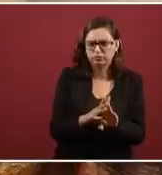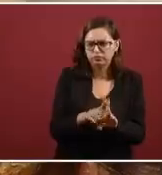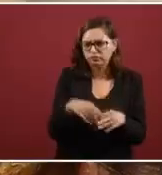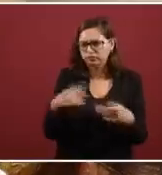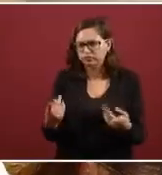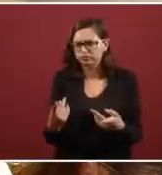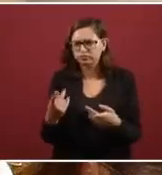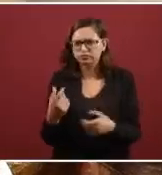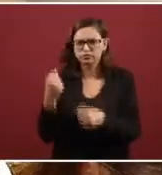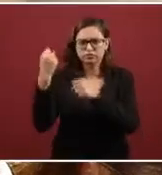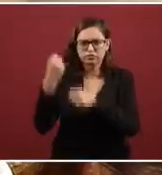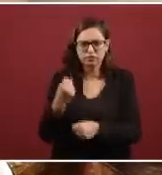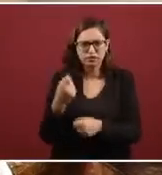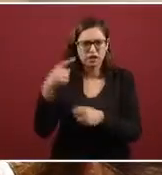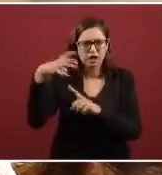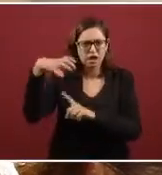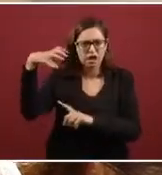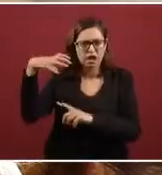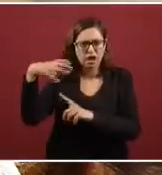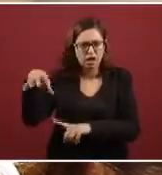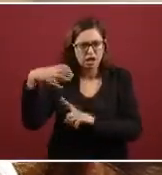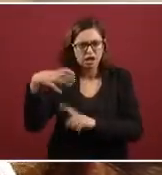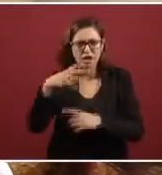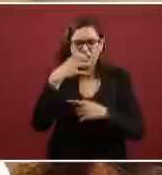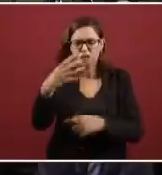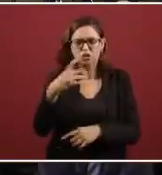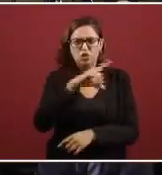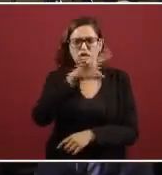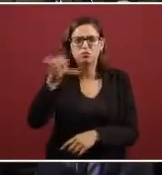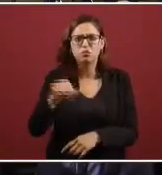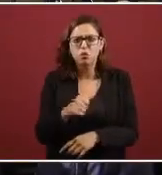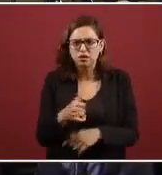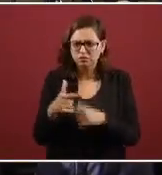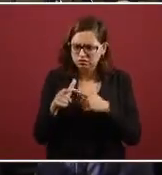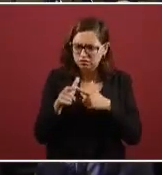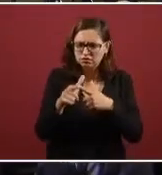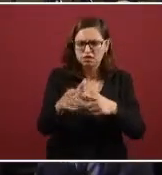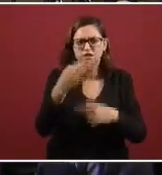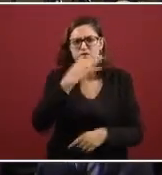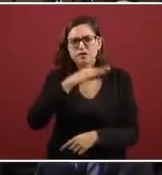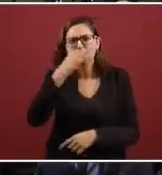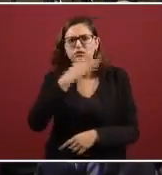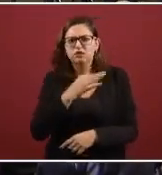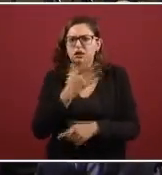¿qué va a suceder con el servicio del metro, con otro tipo de asistencias? Gracias. Hemos estado